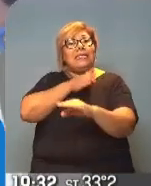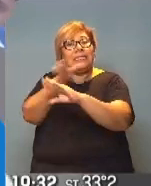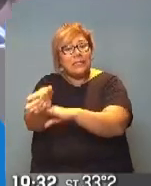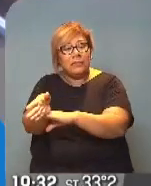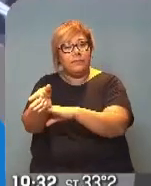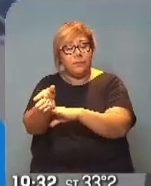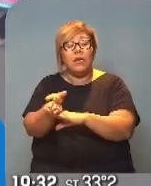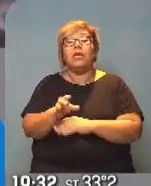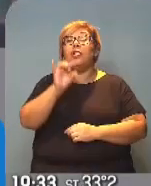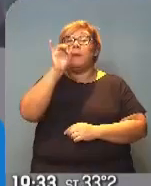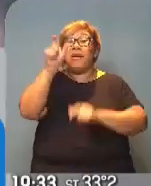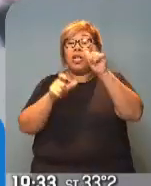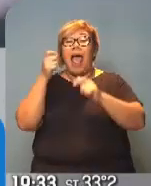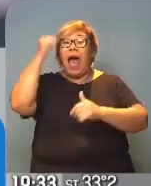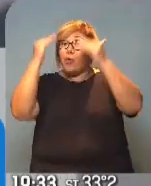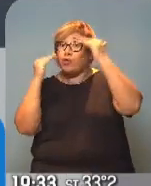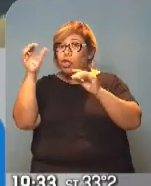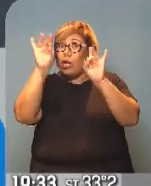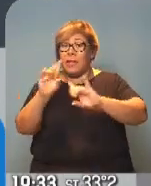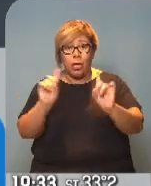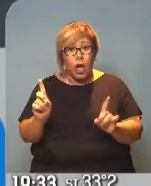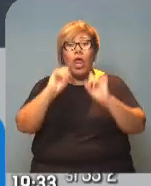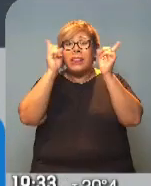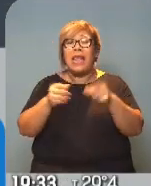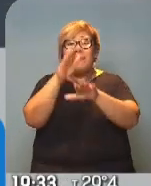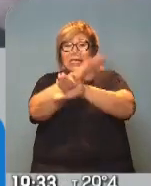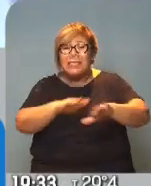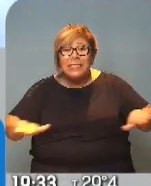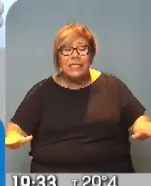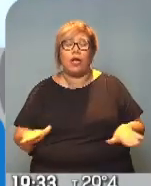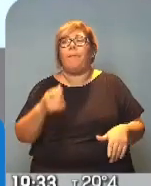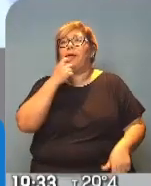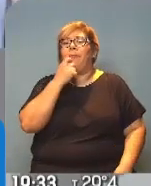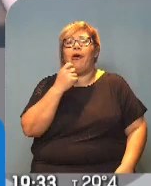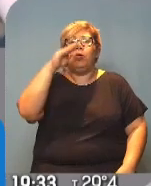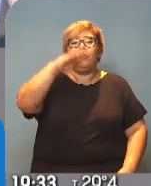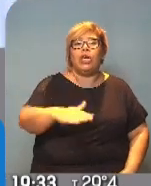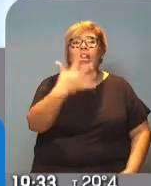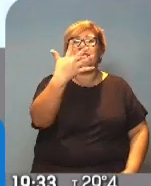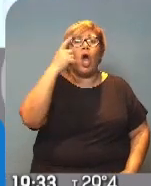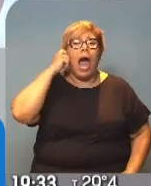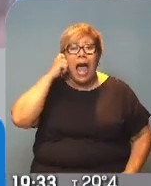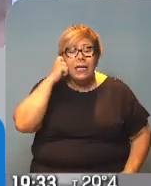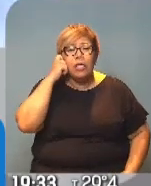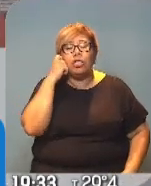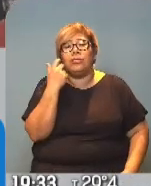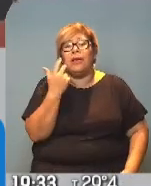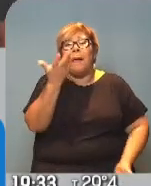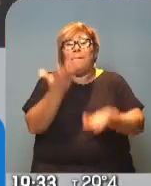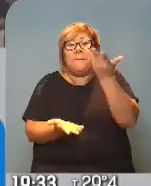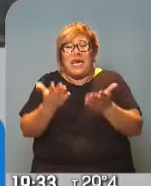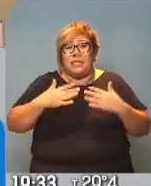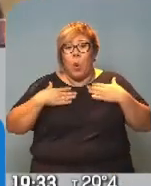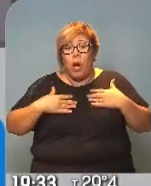estamos hablando de niños. Niños de 1, 2, 3 años, niños de 3 años que pesan 5 kilos. O sea, están en peligro real de muerte. Por tu